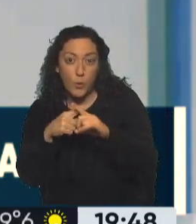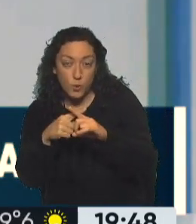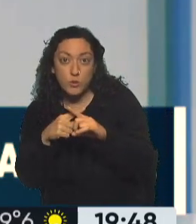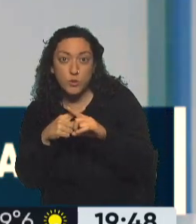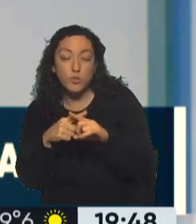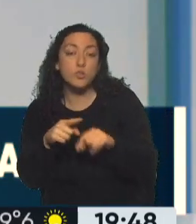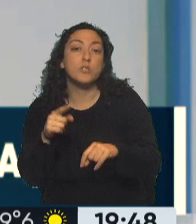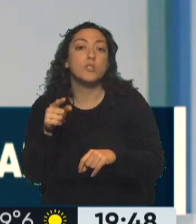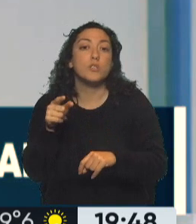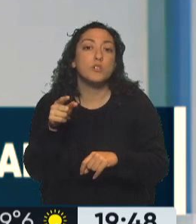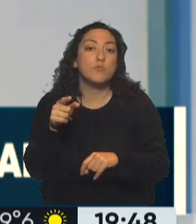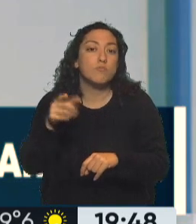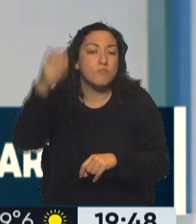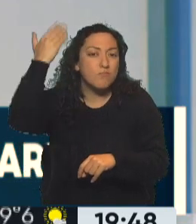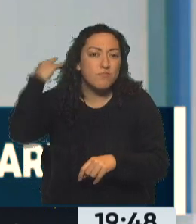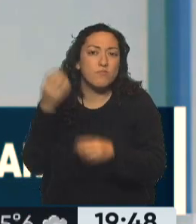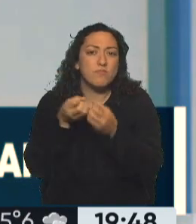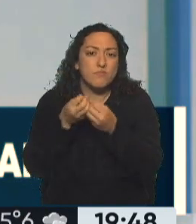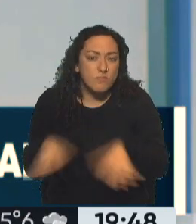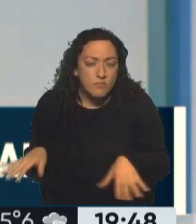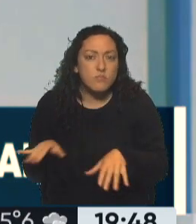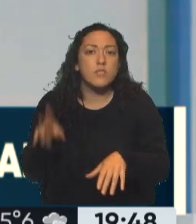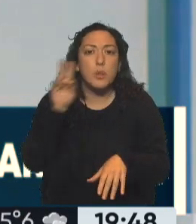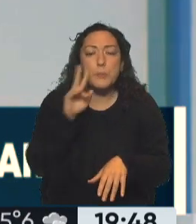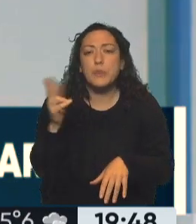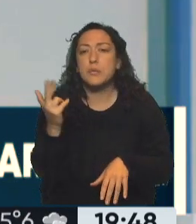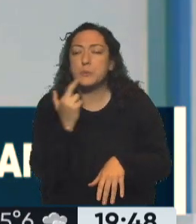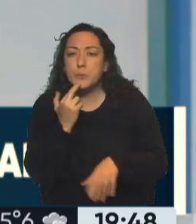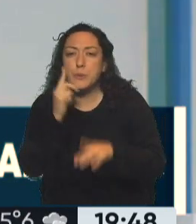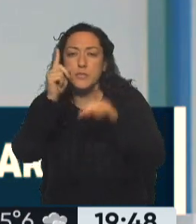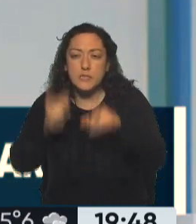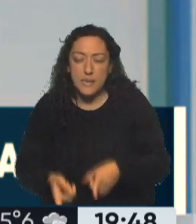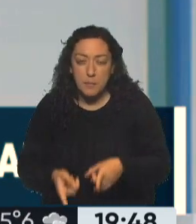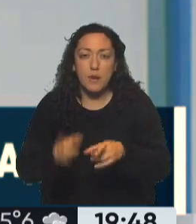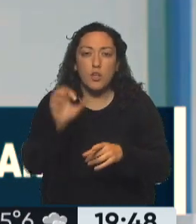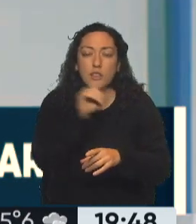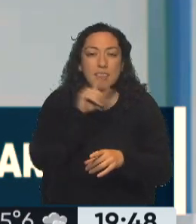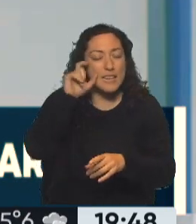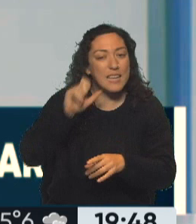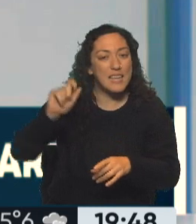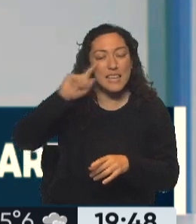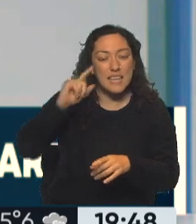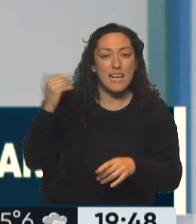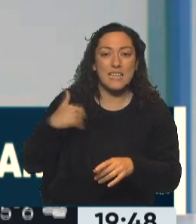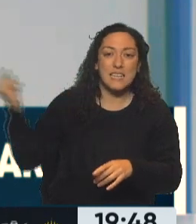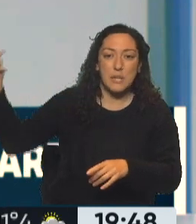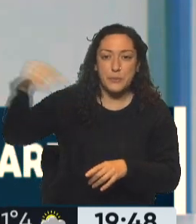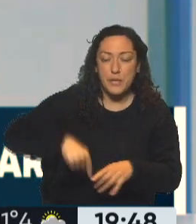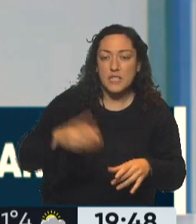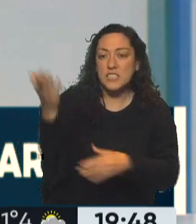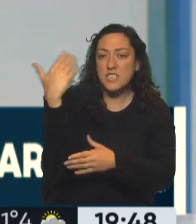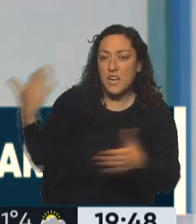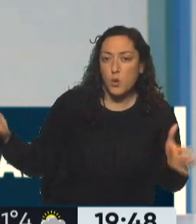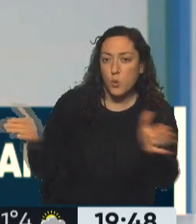desde el principio. En 2019 también viene Otegi acá a la Argentina. Dan una charla juntos